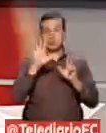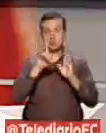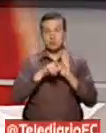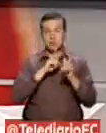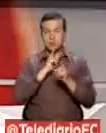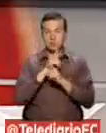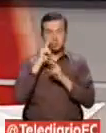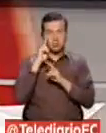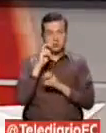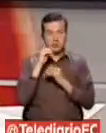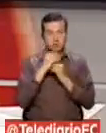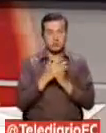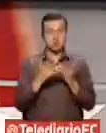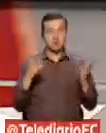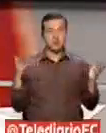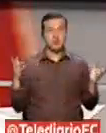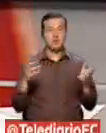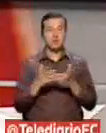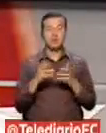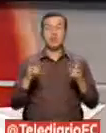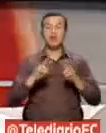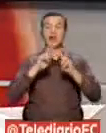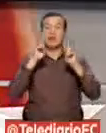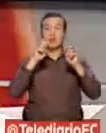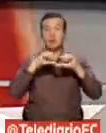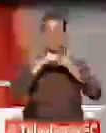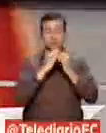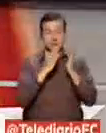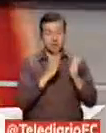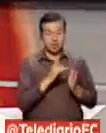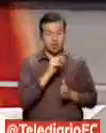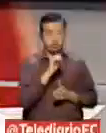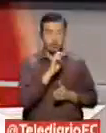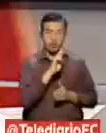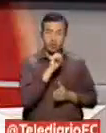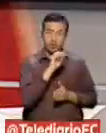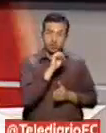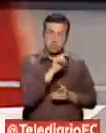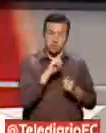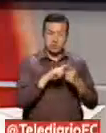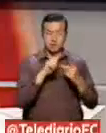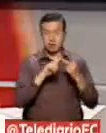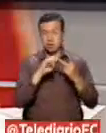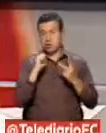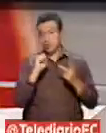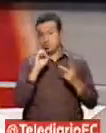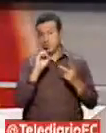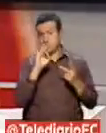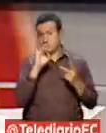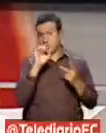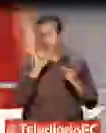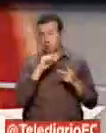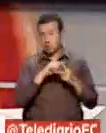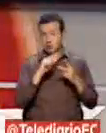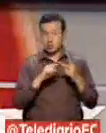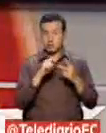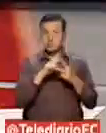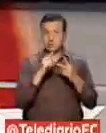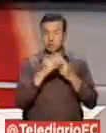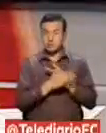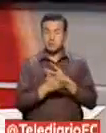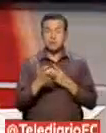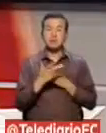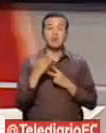6:58. Las investigaciones sobre las asambleístas Norma Vallejo y Sofía Espín tienen un nuevo elemento. Se